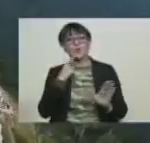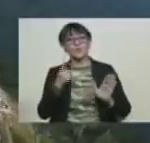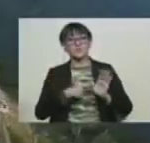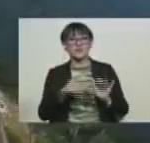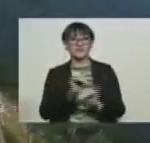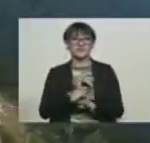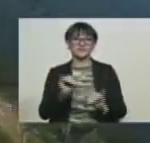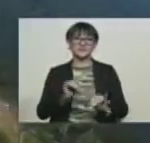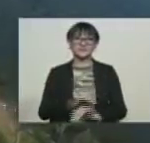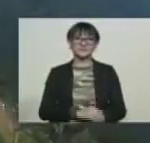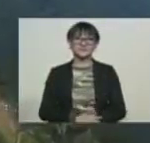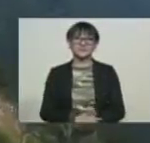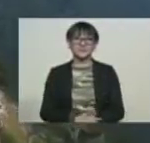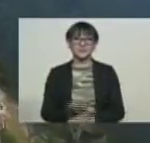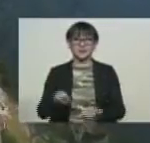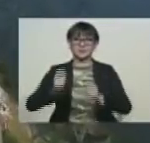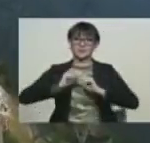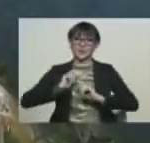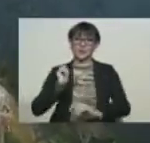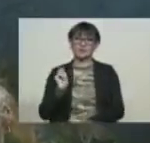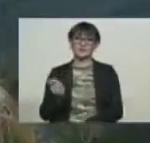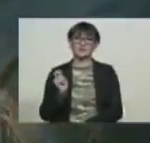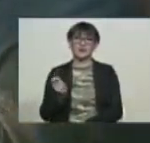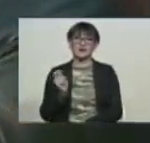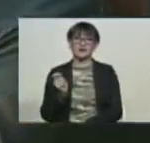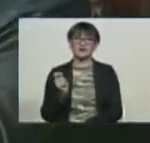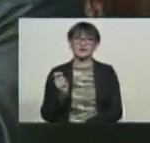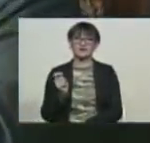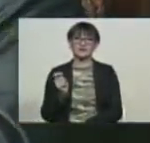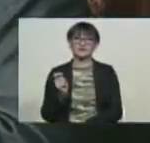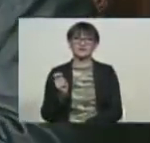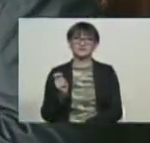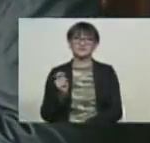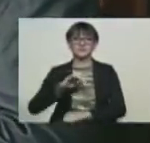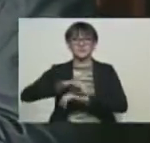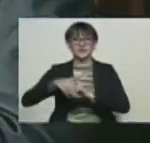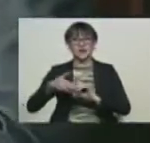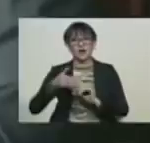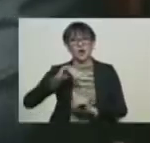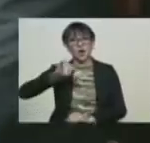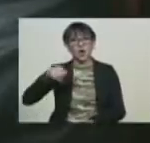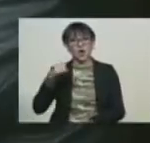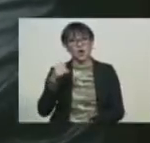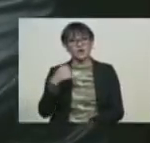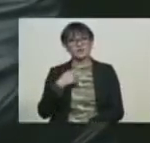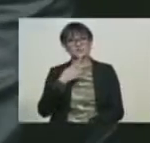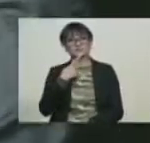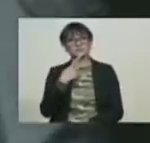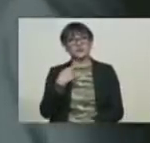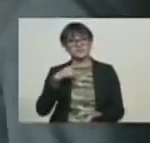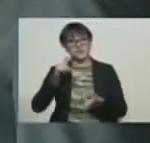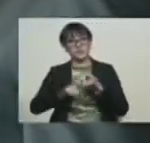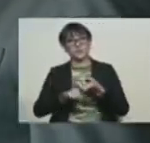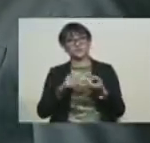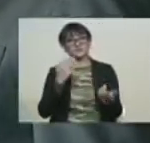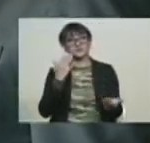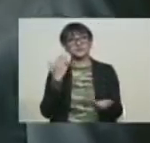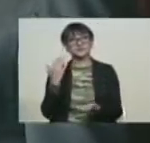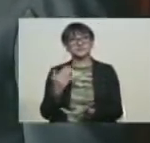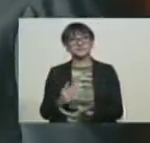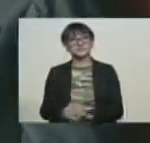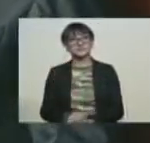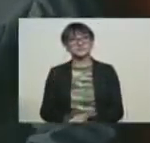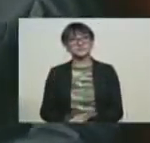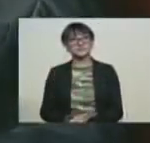cumpliendo. Así es, él me entregó esta tarea. Yo le decía a Jorge Rodríguez y a Cilia, Cilia Flores, compañera,